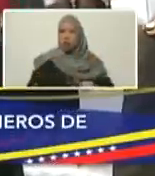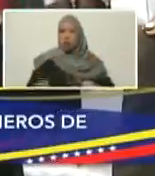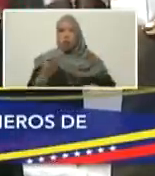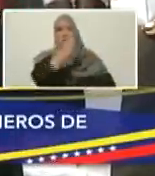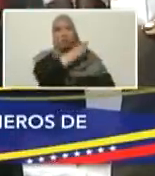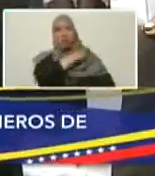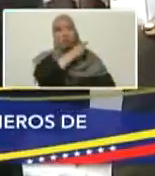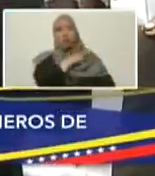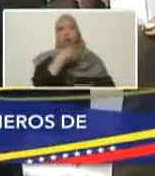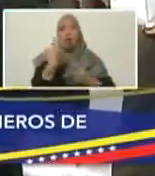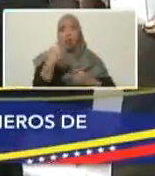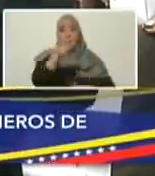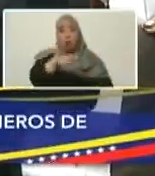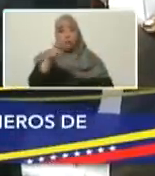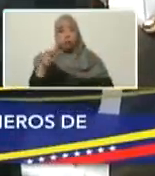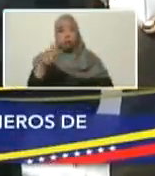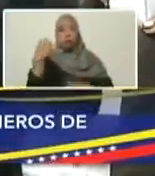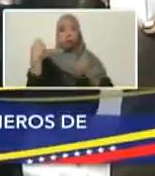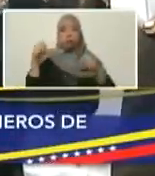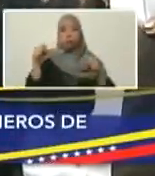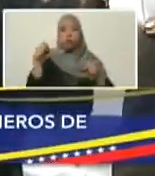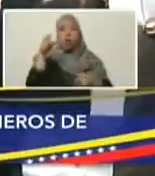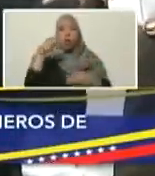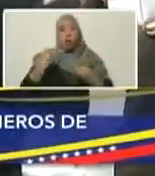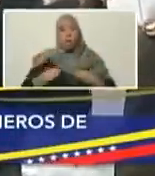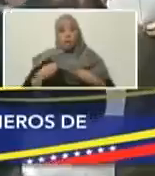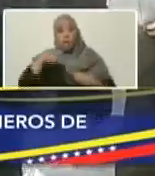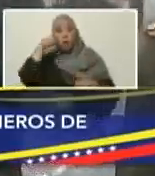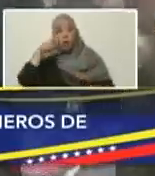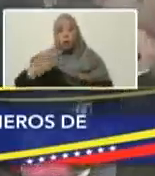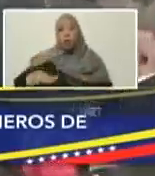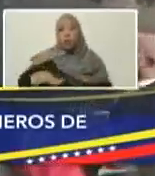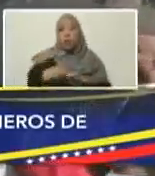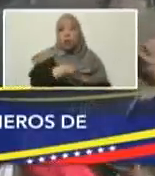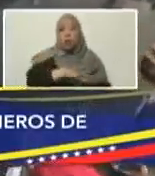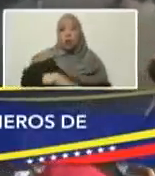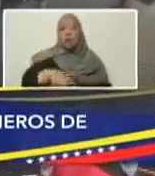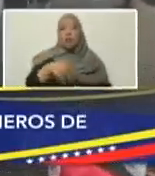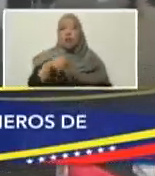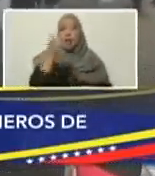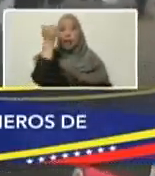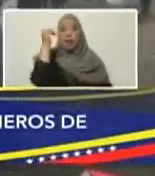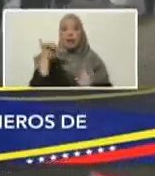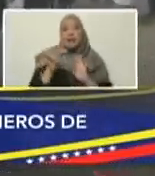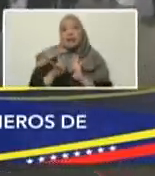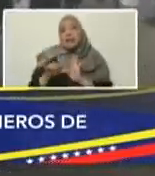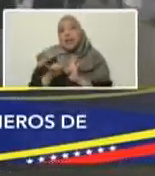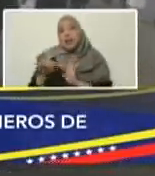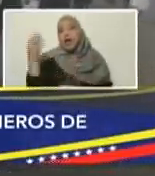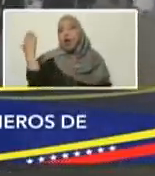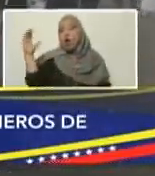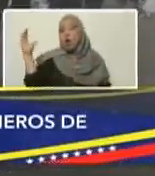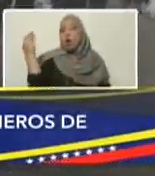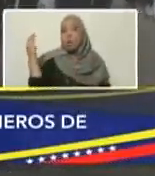Muchos de ustedes estaban en el llano, en la frontera de Colombia.